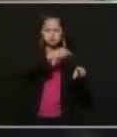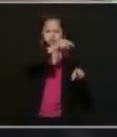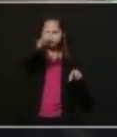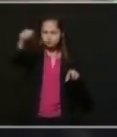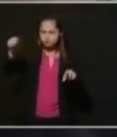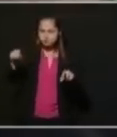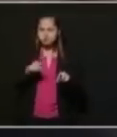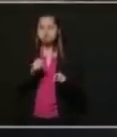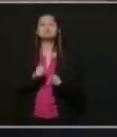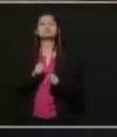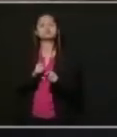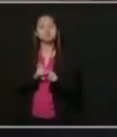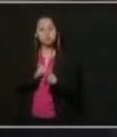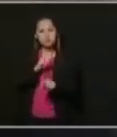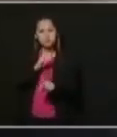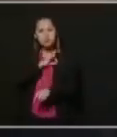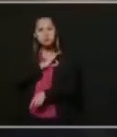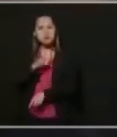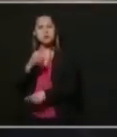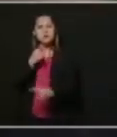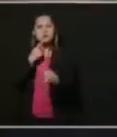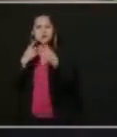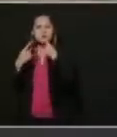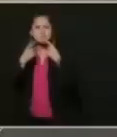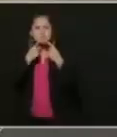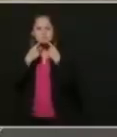Discutamos si avanzamos o no